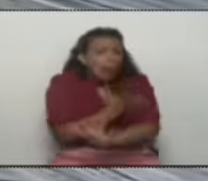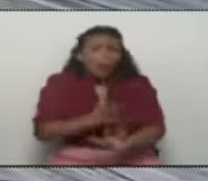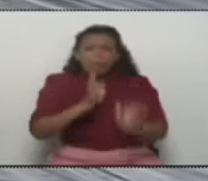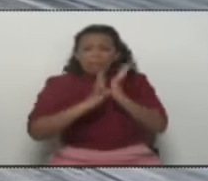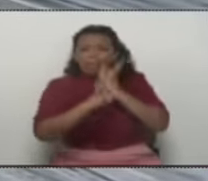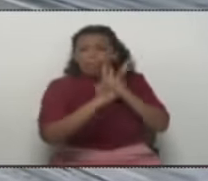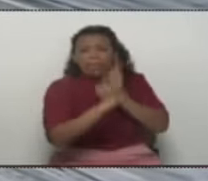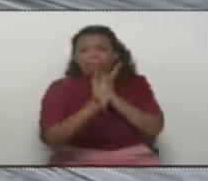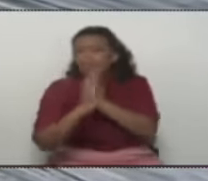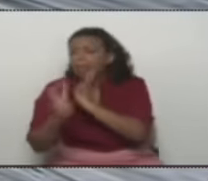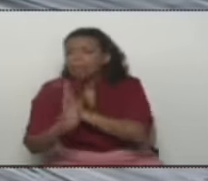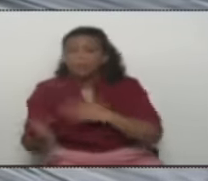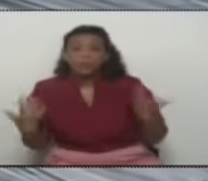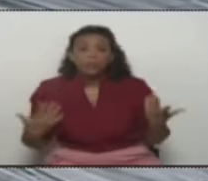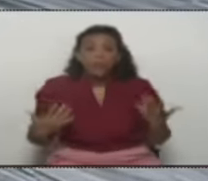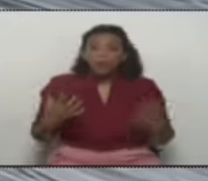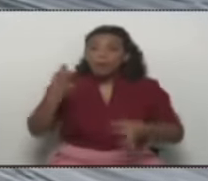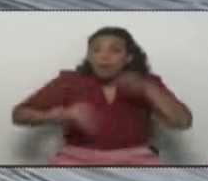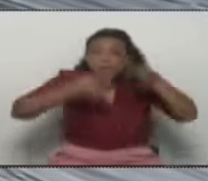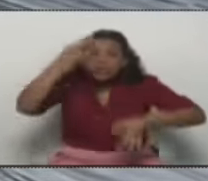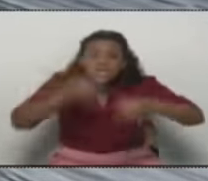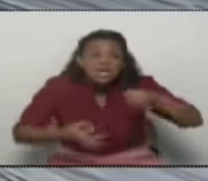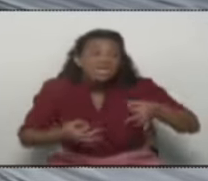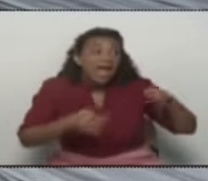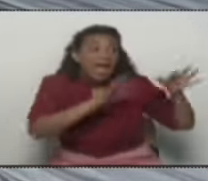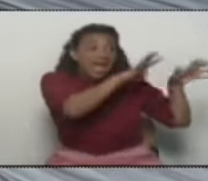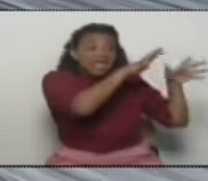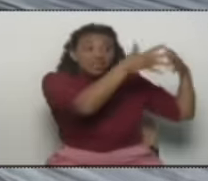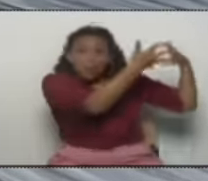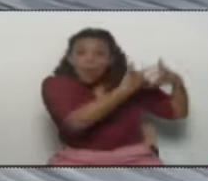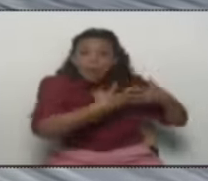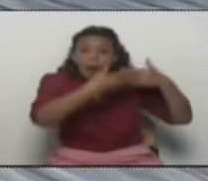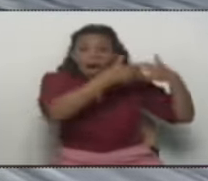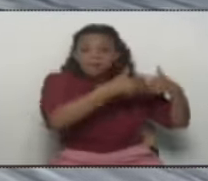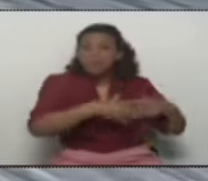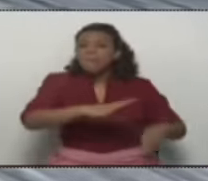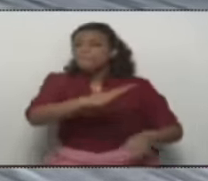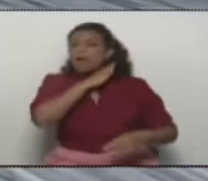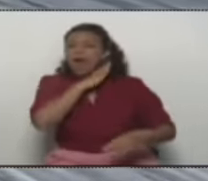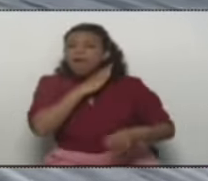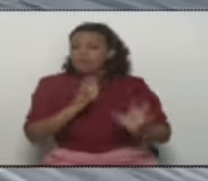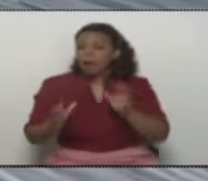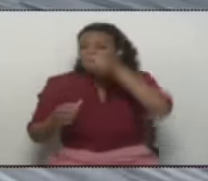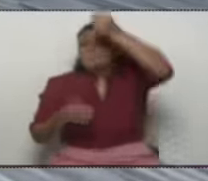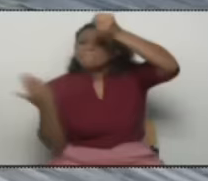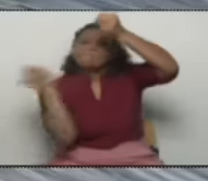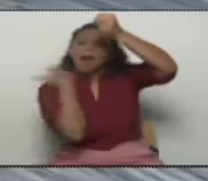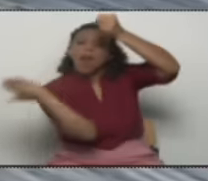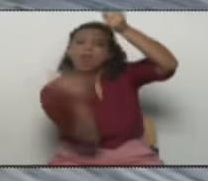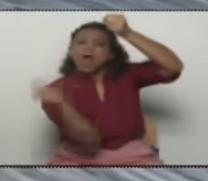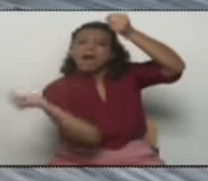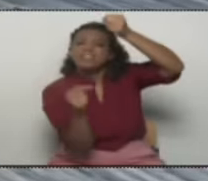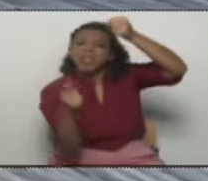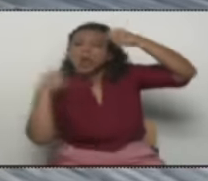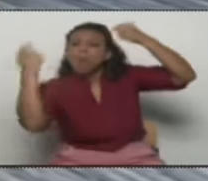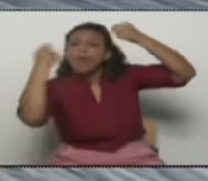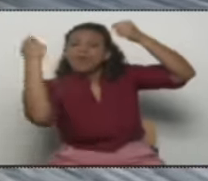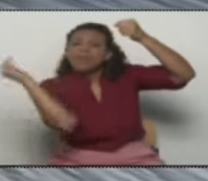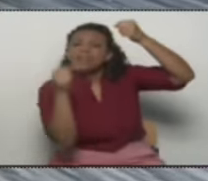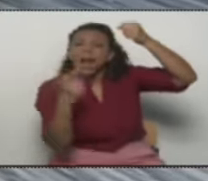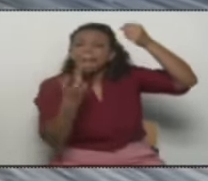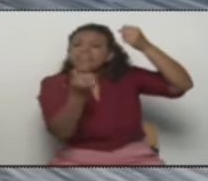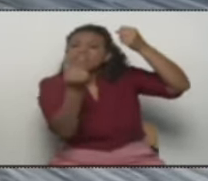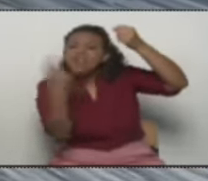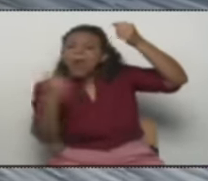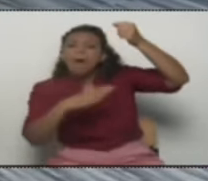llaman ahora el Departamento de Justicia, pongo recompensas por el presidente y Diosdado Cabello, que mete campañas políticas para